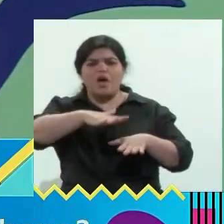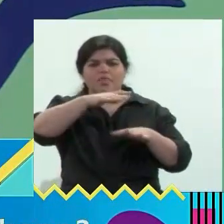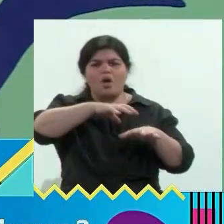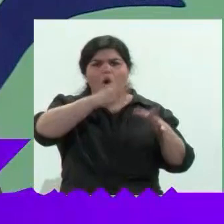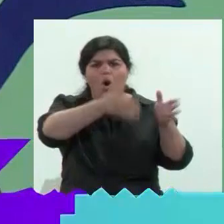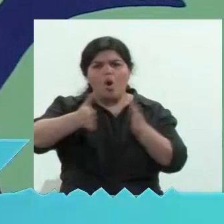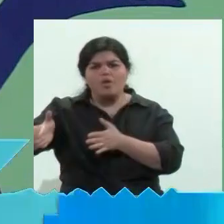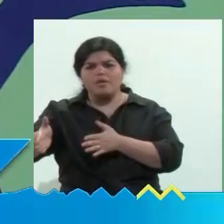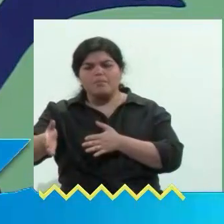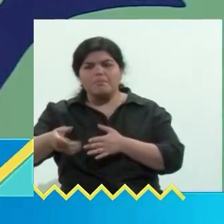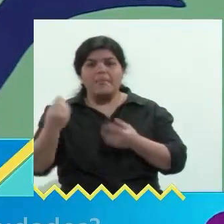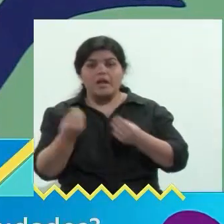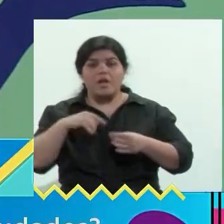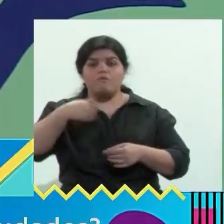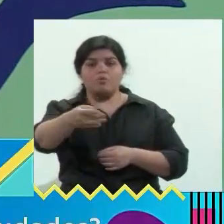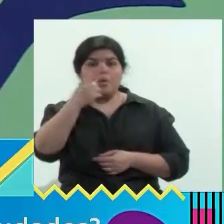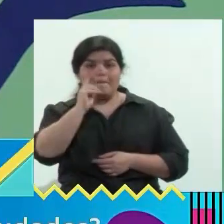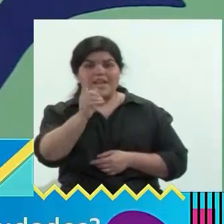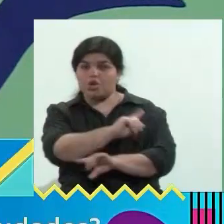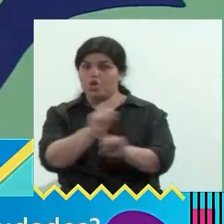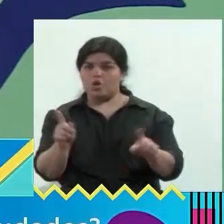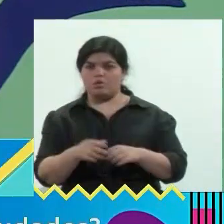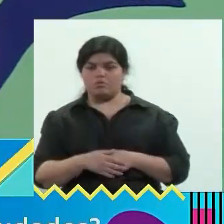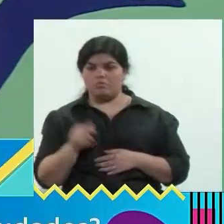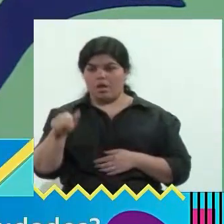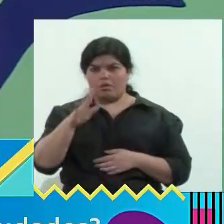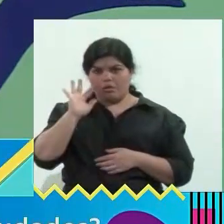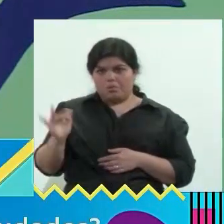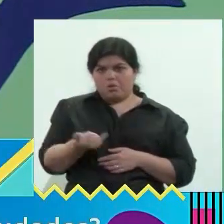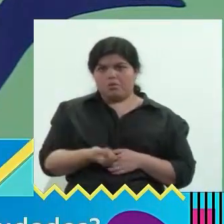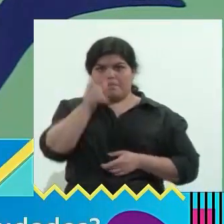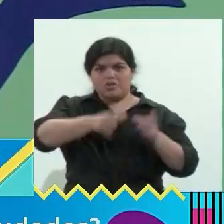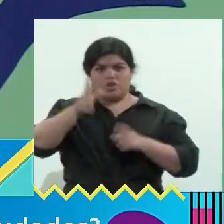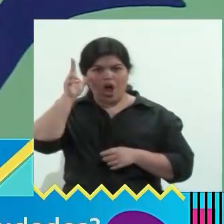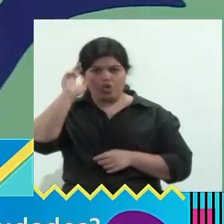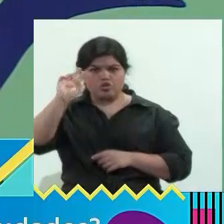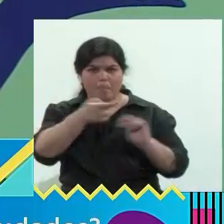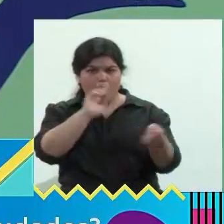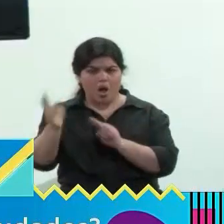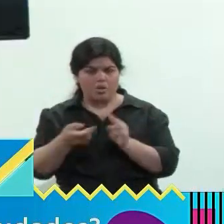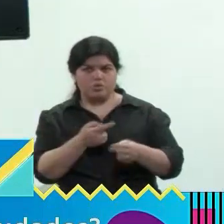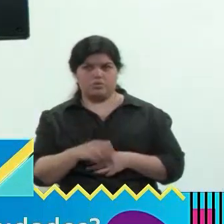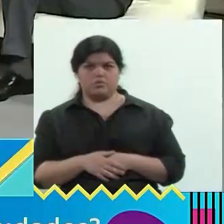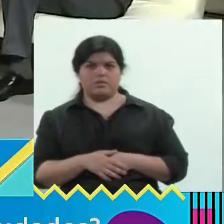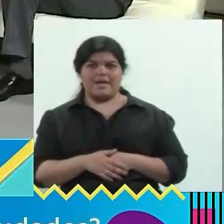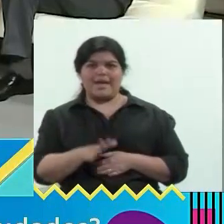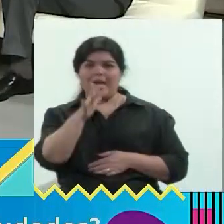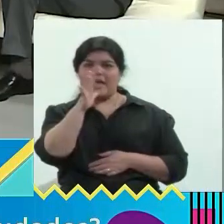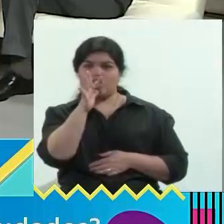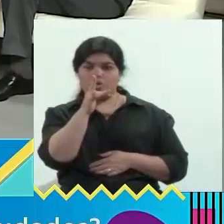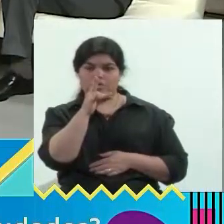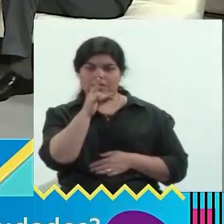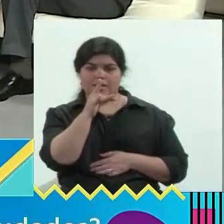catástrofes? Tuvimos un resultado de 8 personas fallecidas, 14 edificios